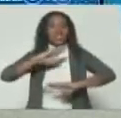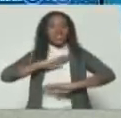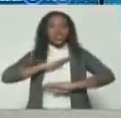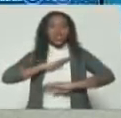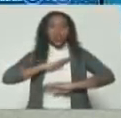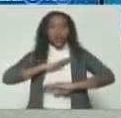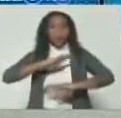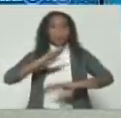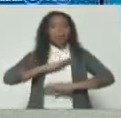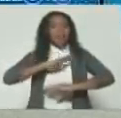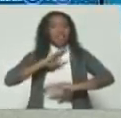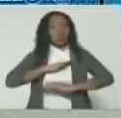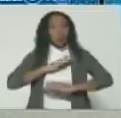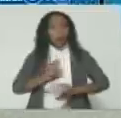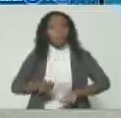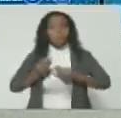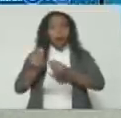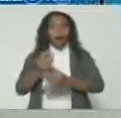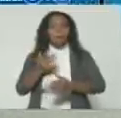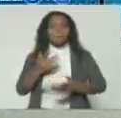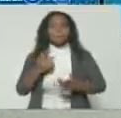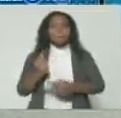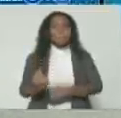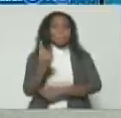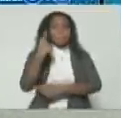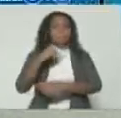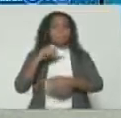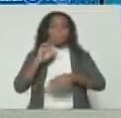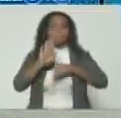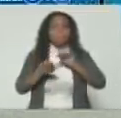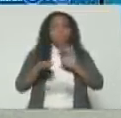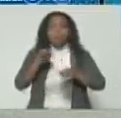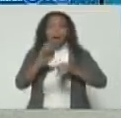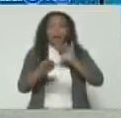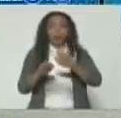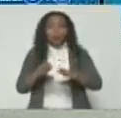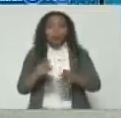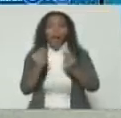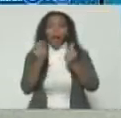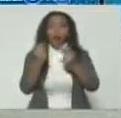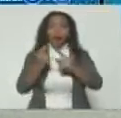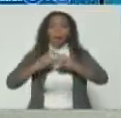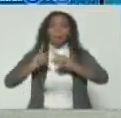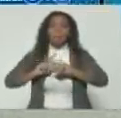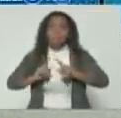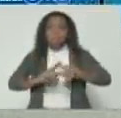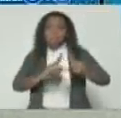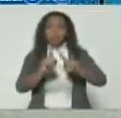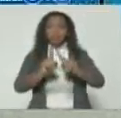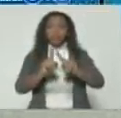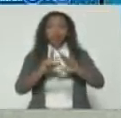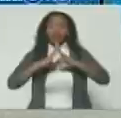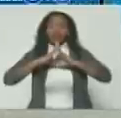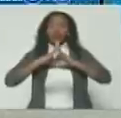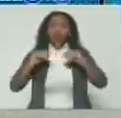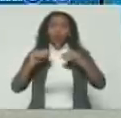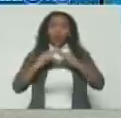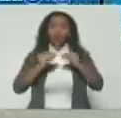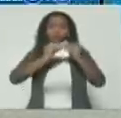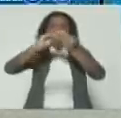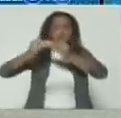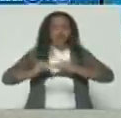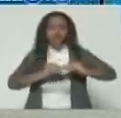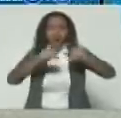los beneficios de dar los primeros pasos de un país con una economía diversificada, que produzca todo, todo